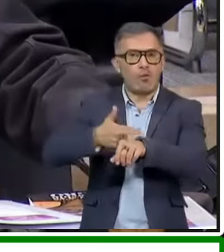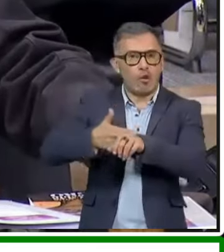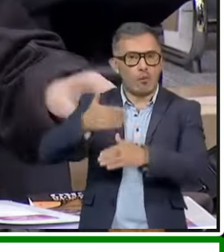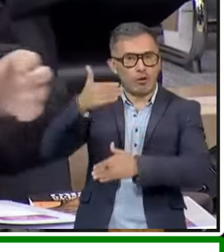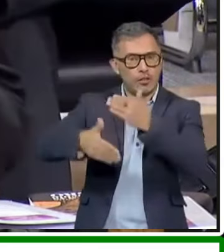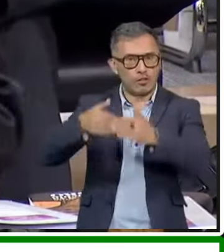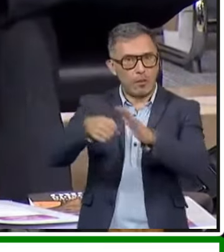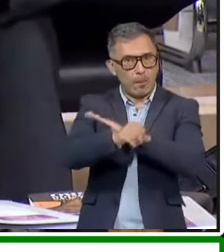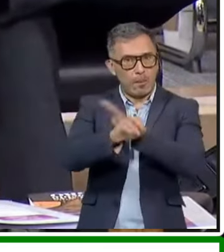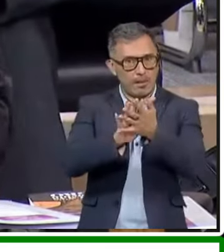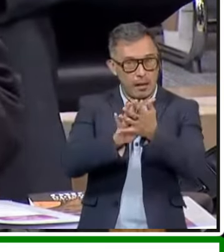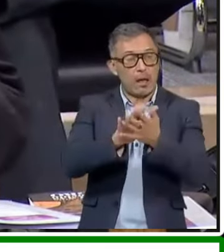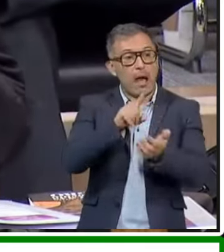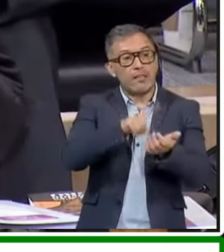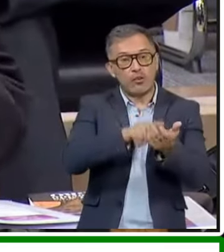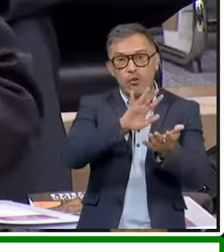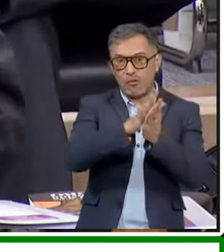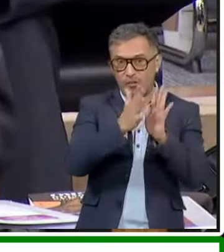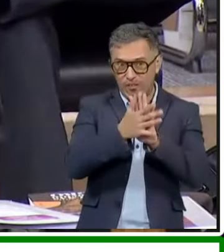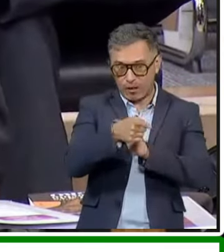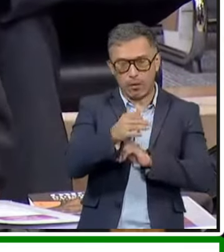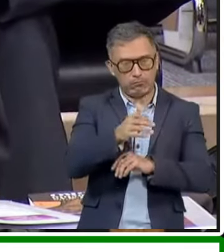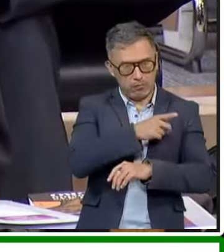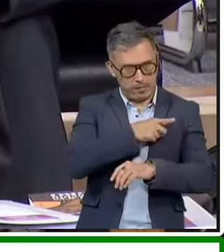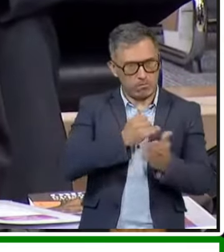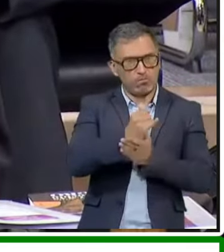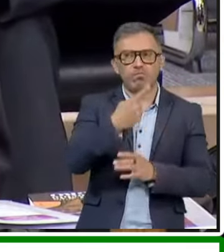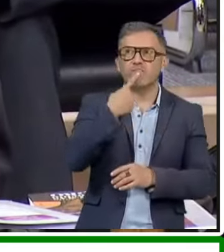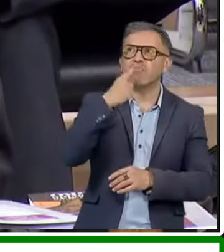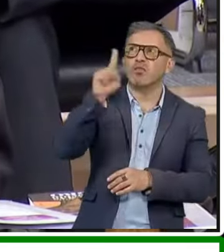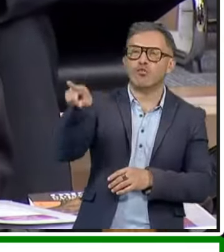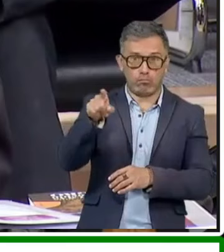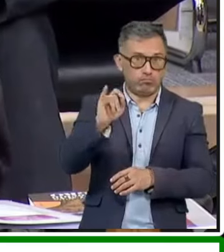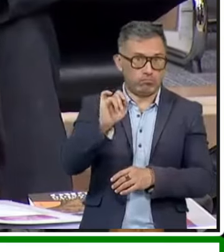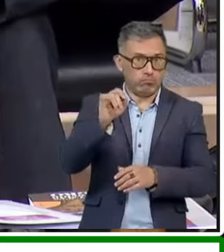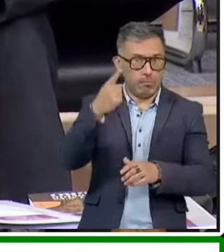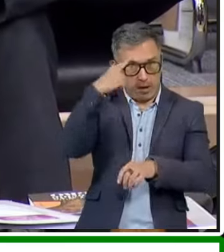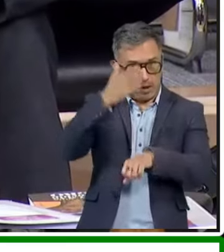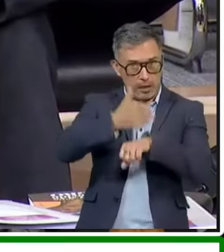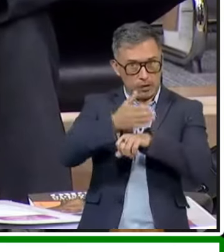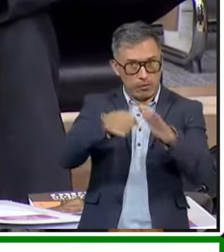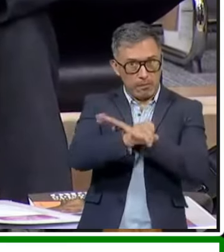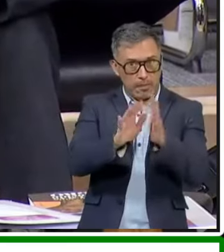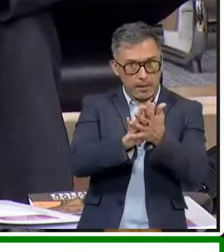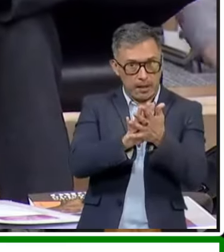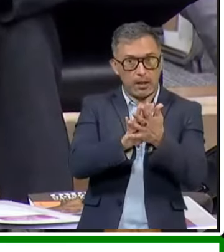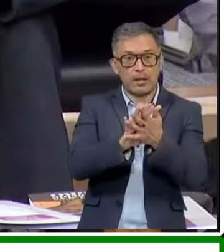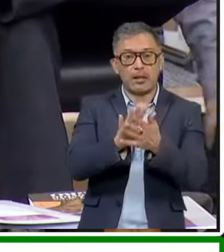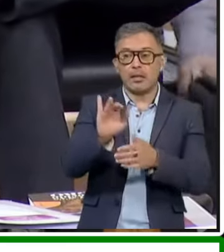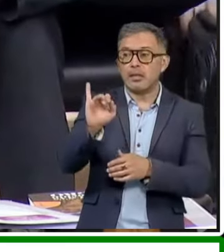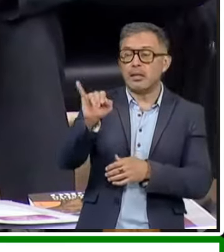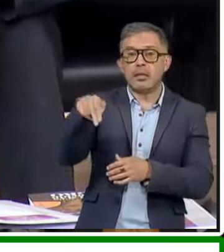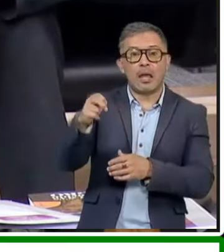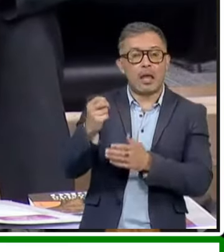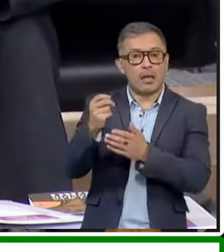el que intentó un cohecho debe ser efectivamente denunciado penalmente. Quien usa el emblema